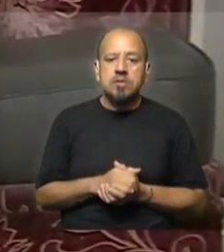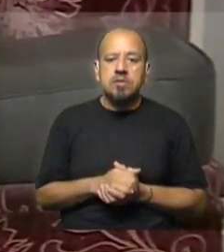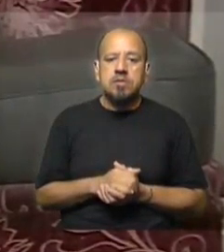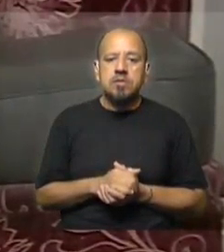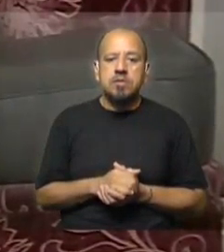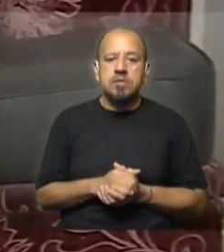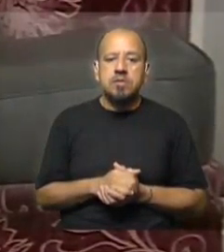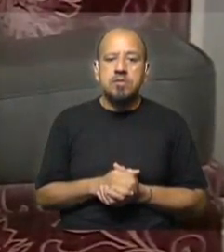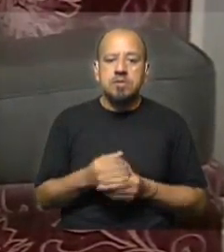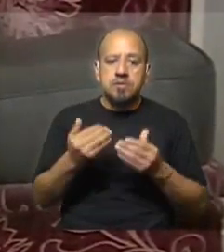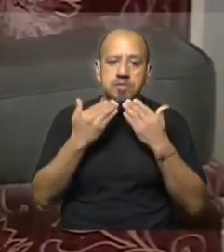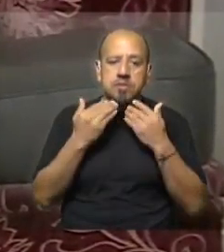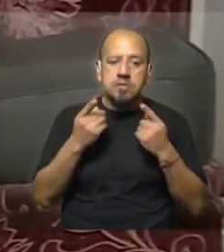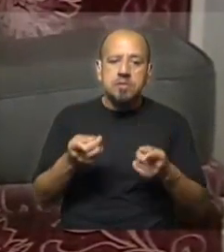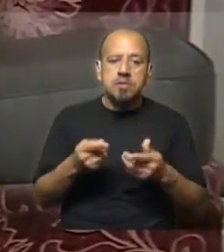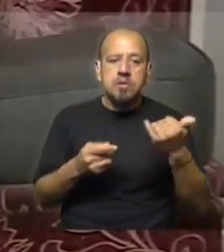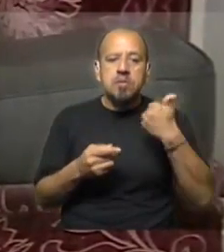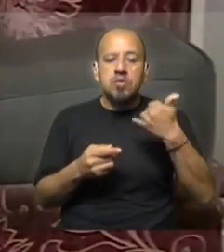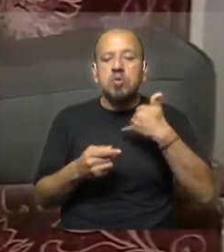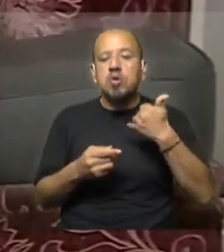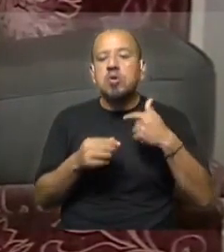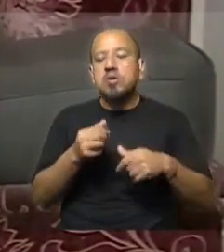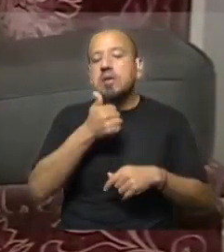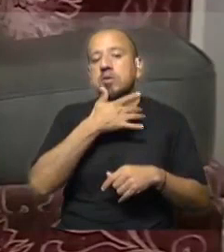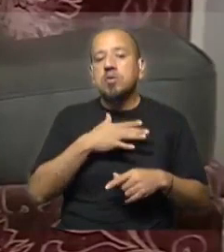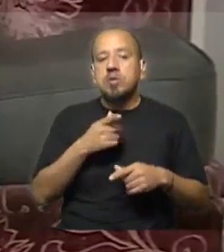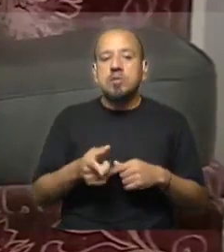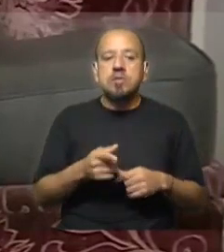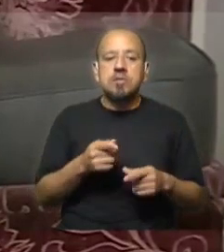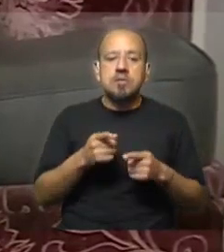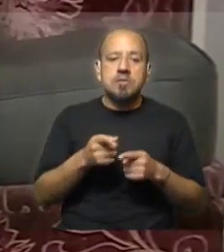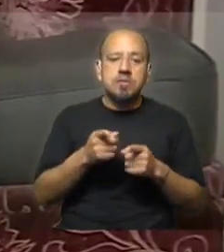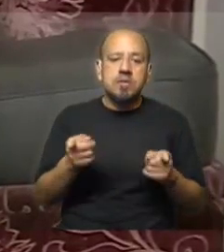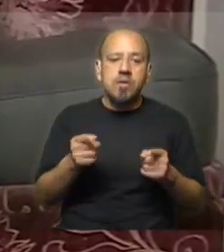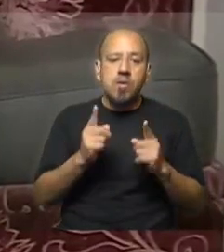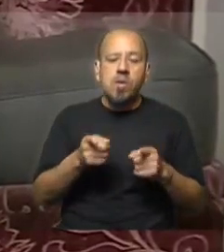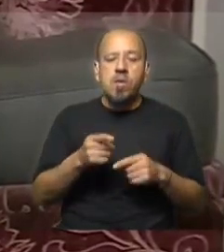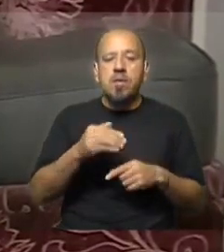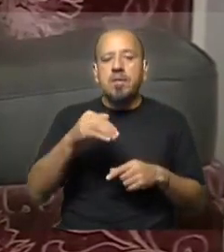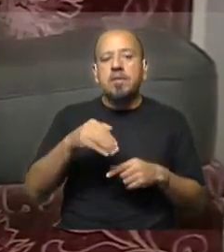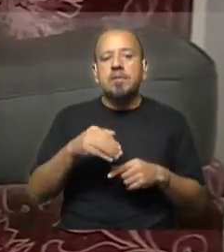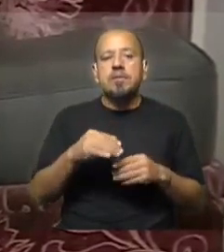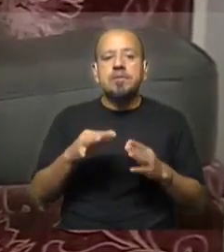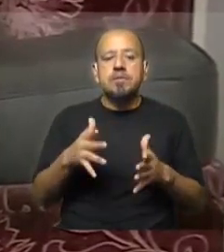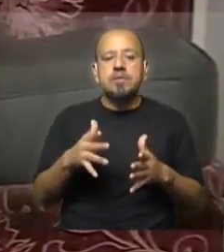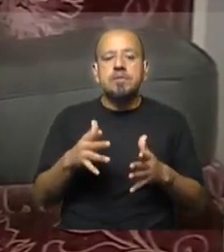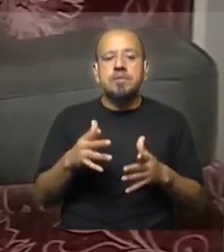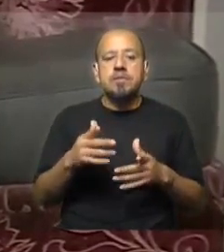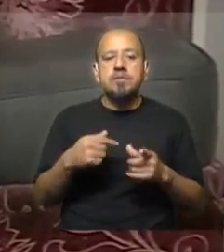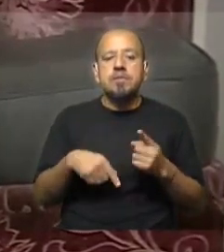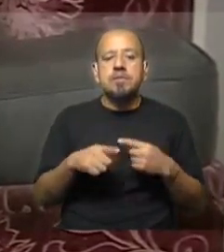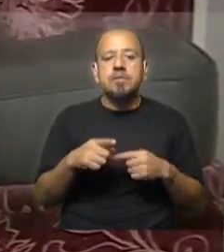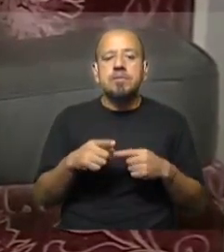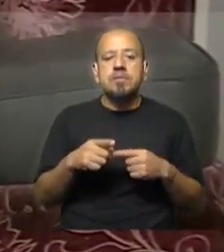que gracias, y gracias por contarnos esta historia, a vos también, Martín. Y para ir cerrando la nota, no sé